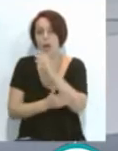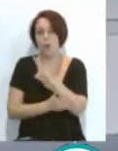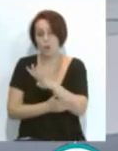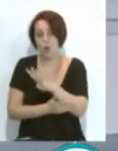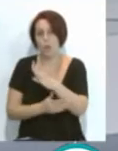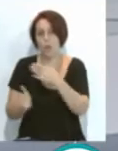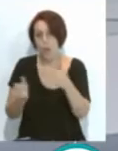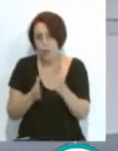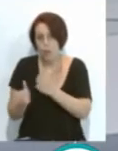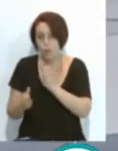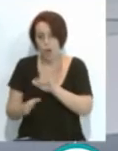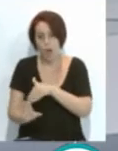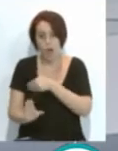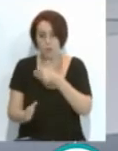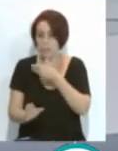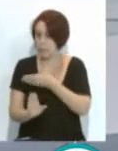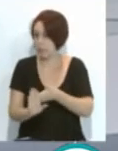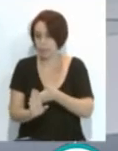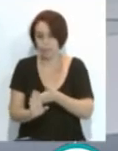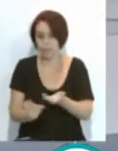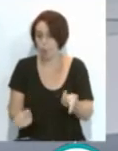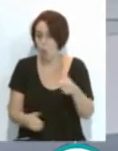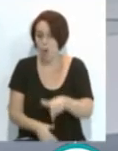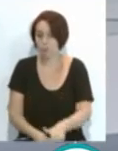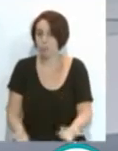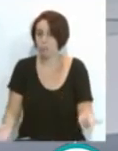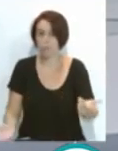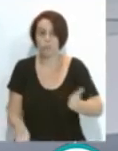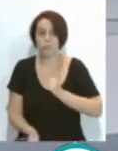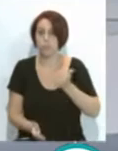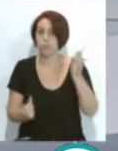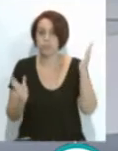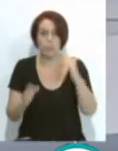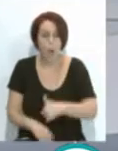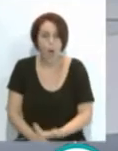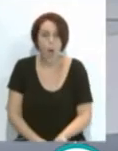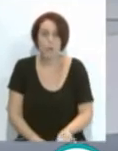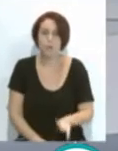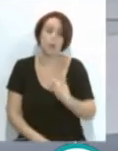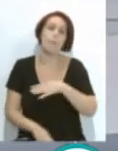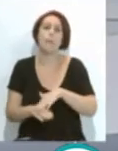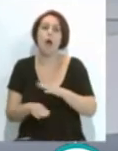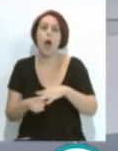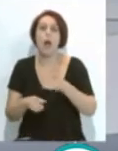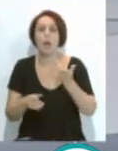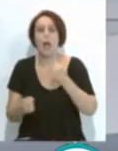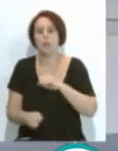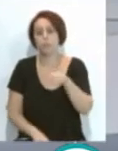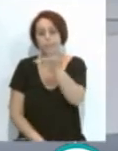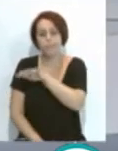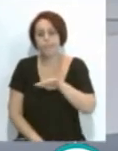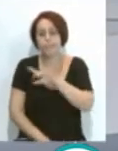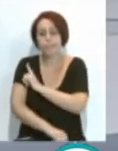marzo, y hasta el día de hoy no habíamos tenido oportunidad de acercarnos a las instalaciones deportivas